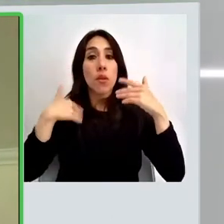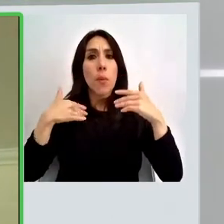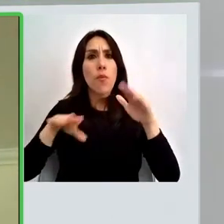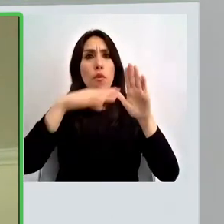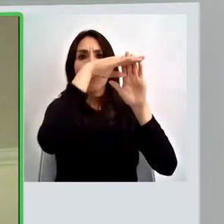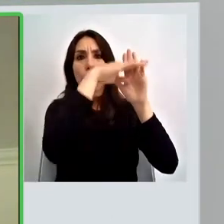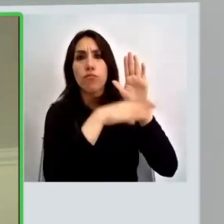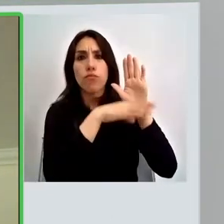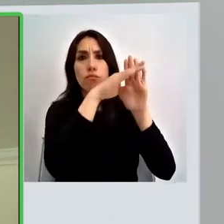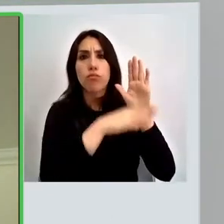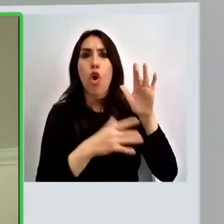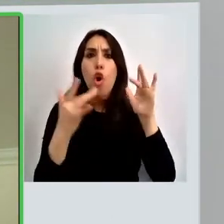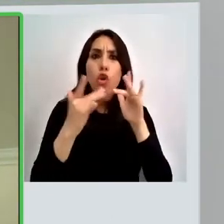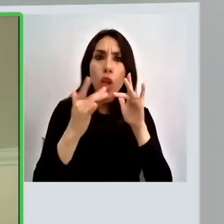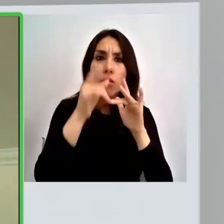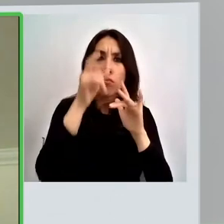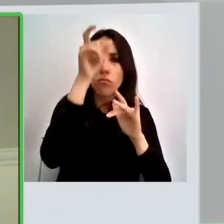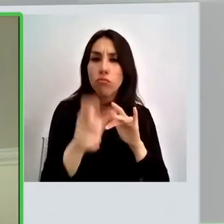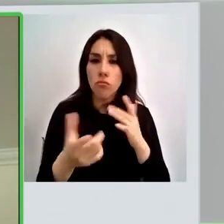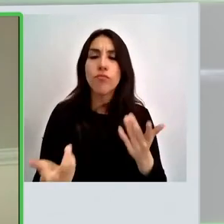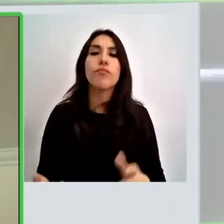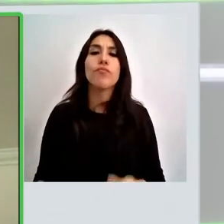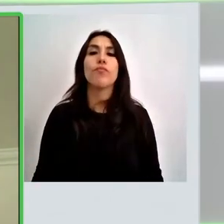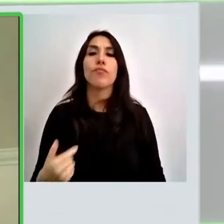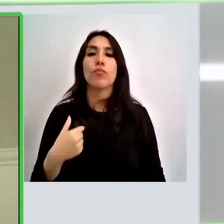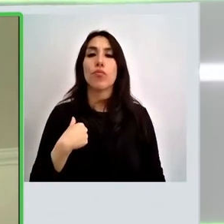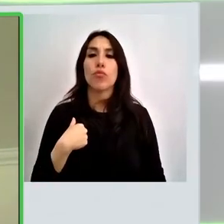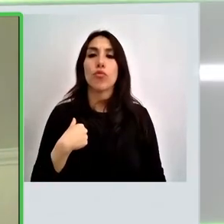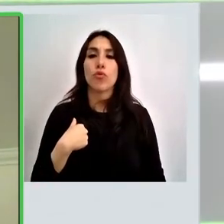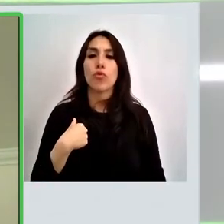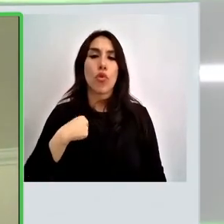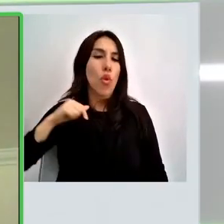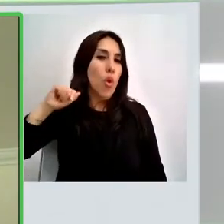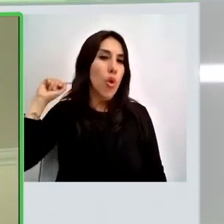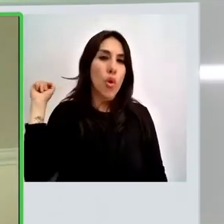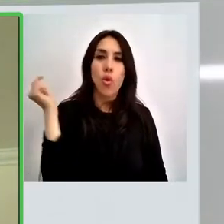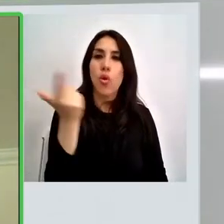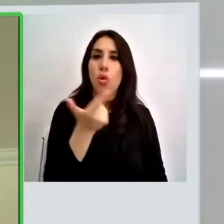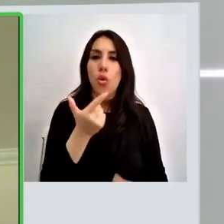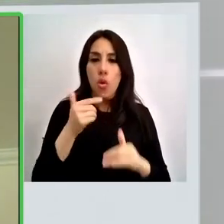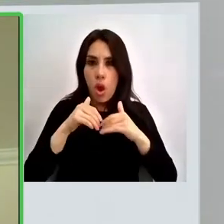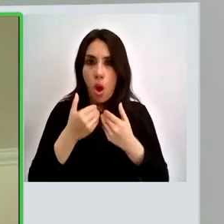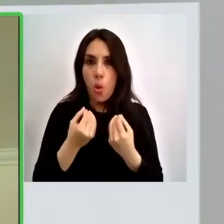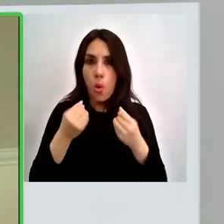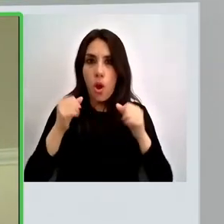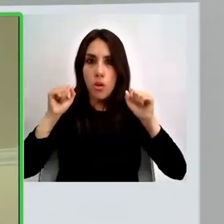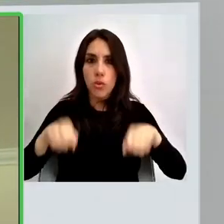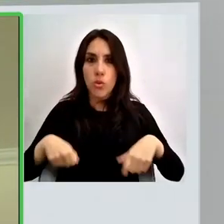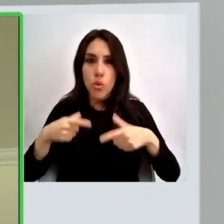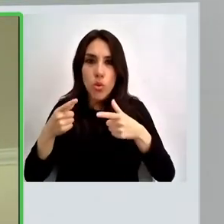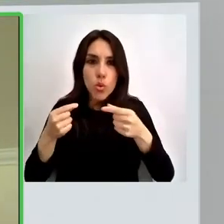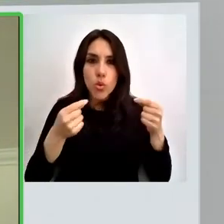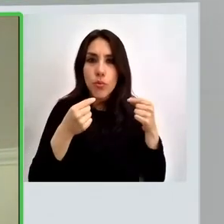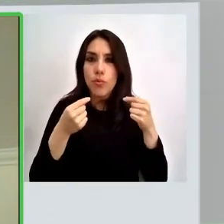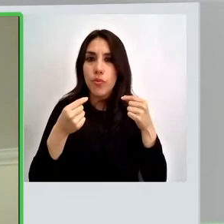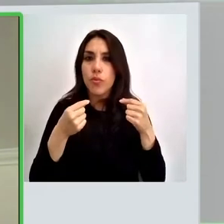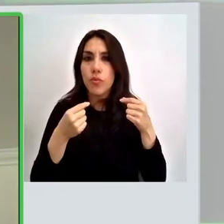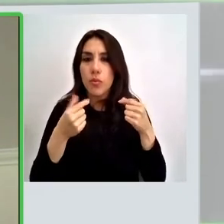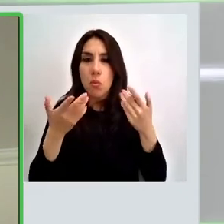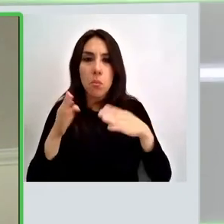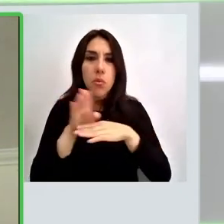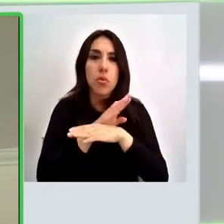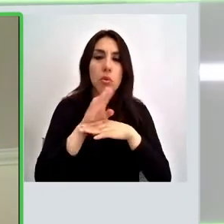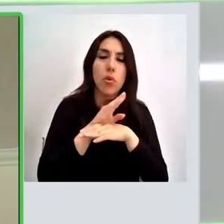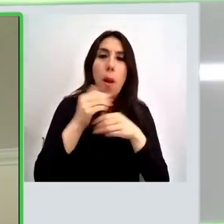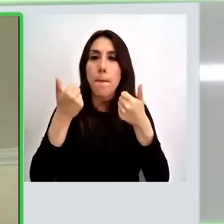como podemos hacer personas o empleos competitivos y